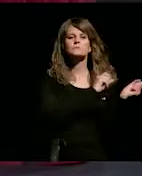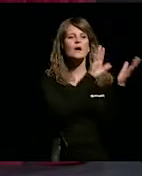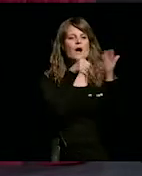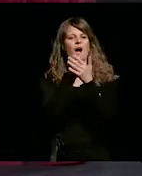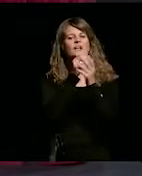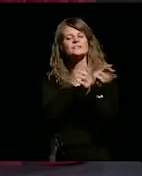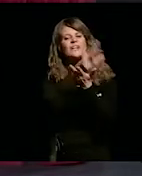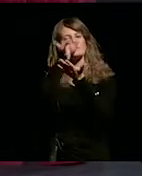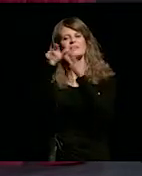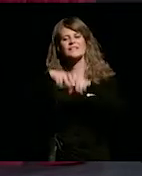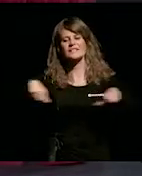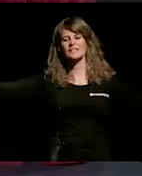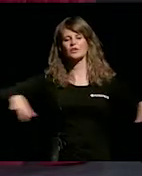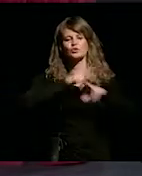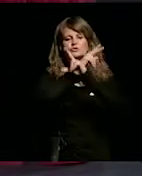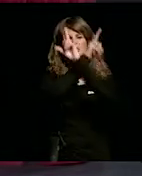Internacionales.